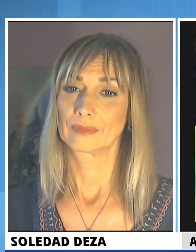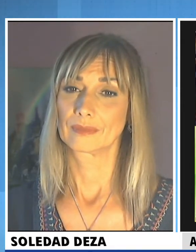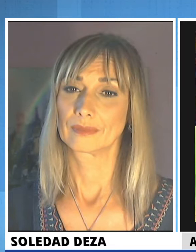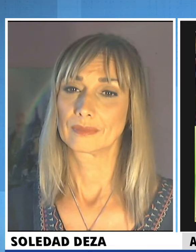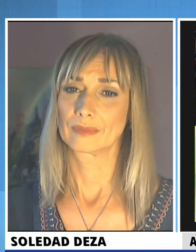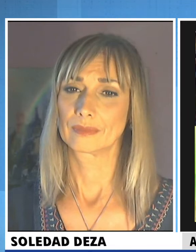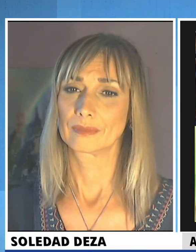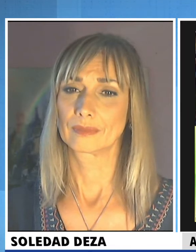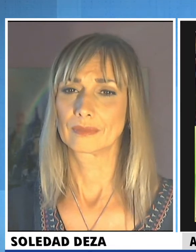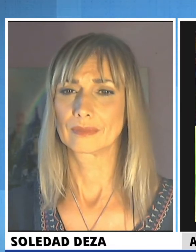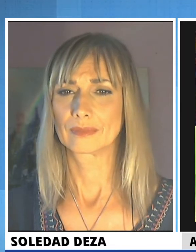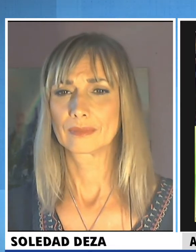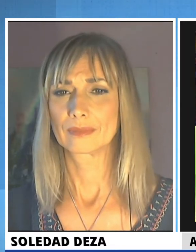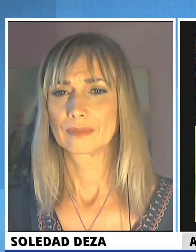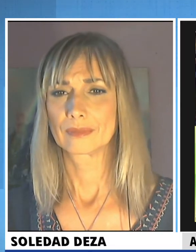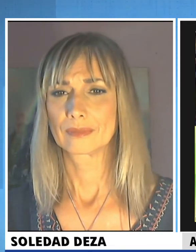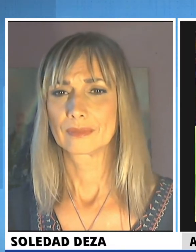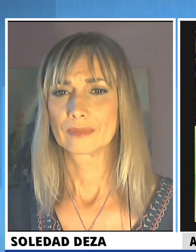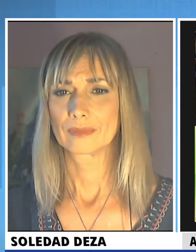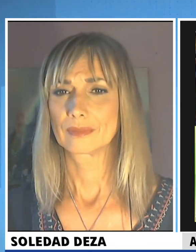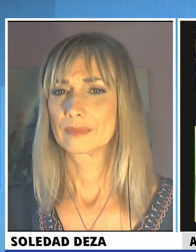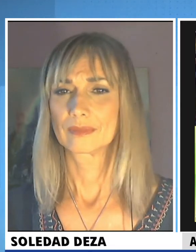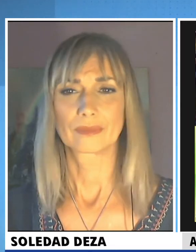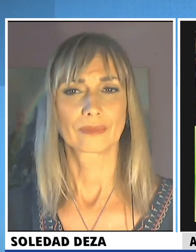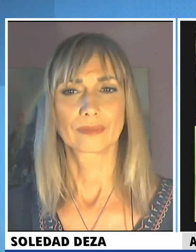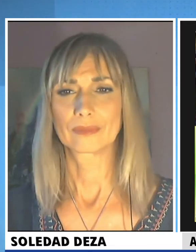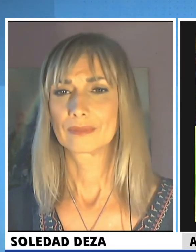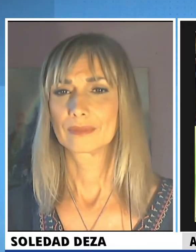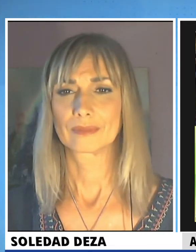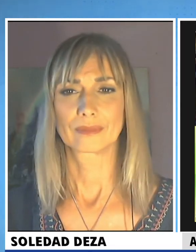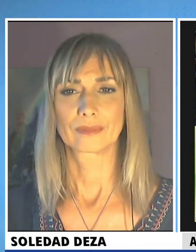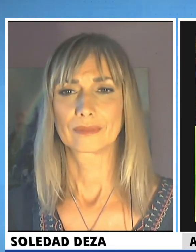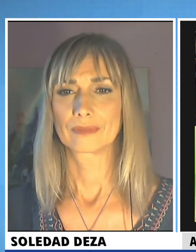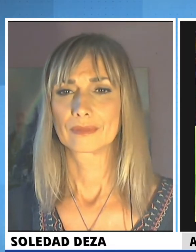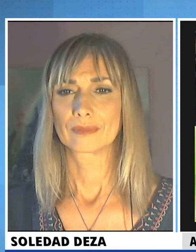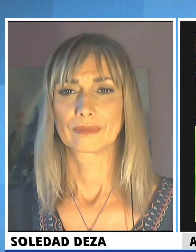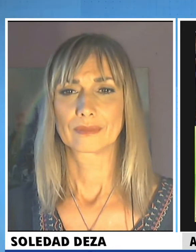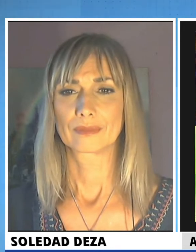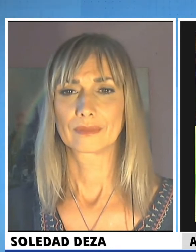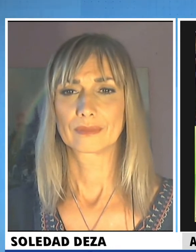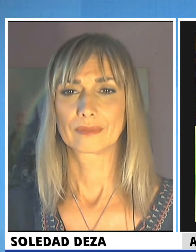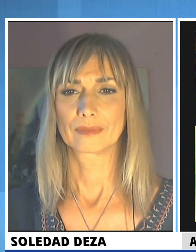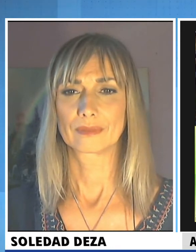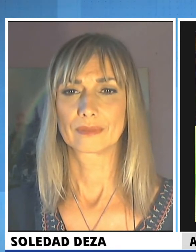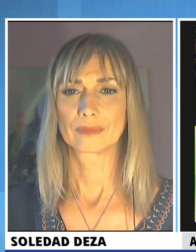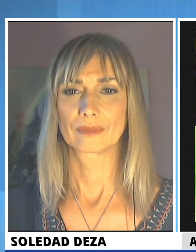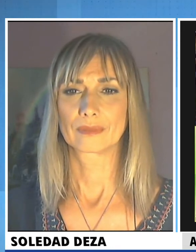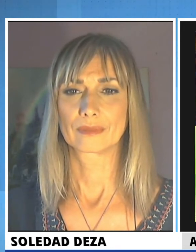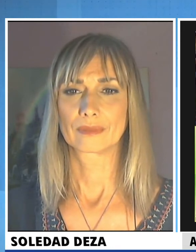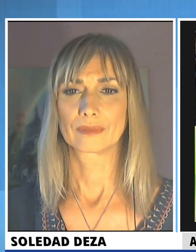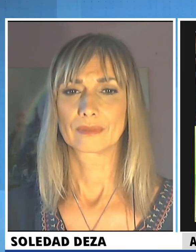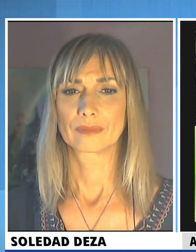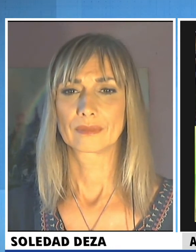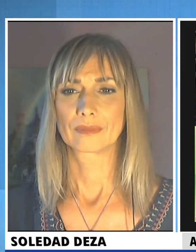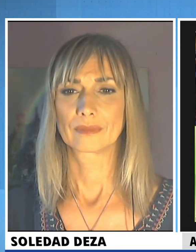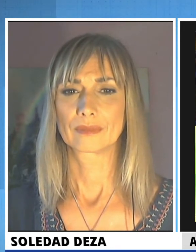que están siendo acusados de homicidio agravado por el vínculo. Entonces, ¿por qué cuento este ejemplo? El uso de las figuras